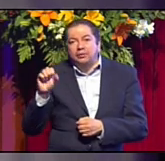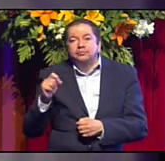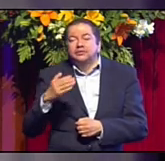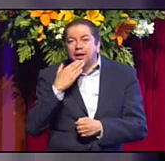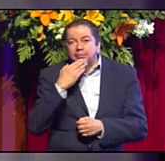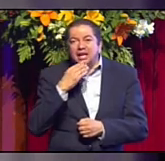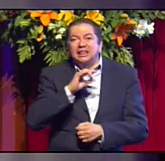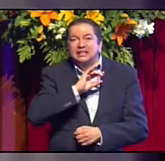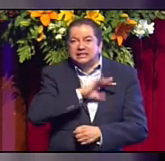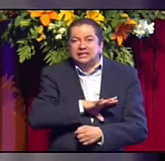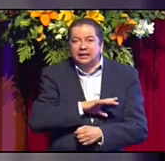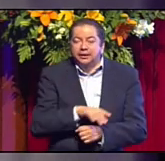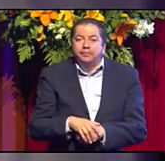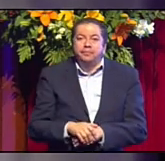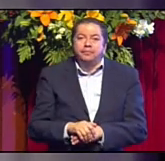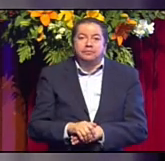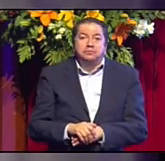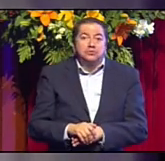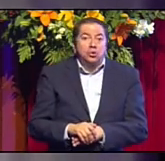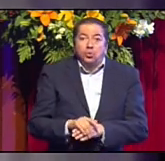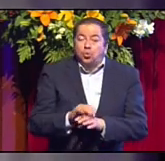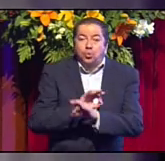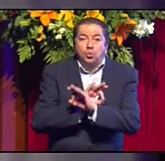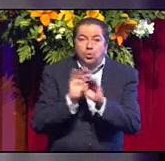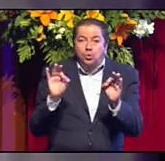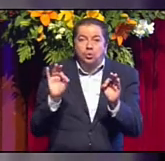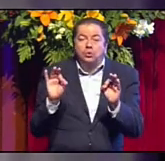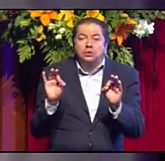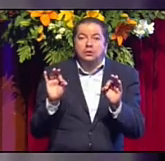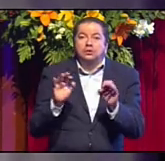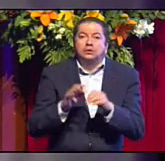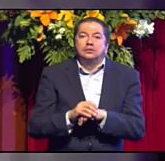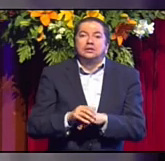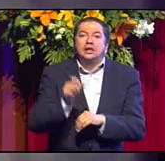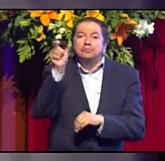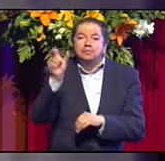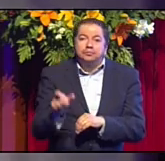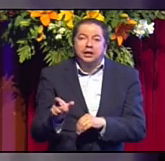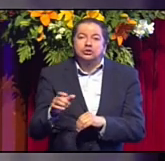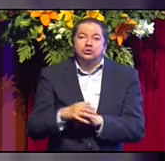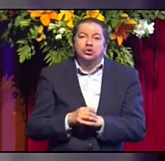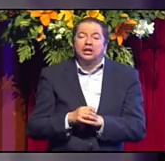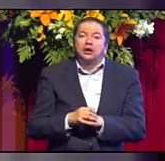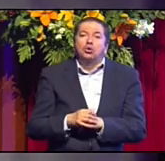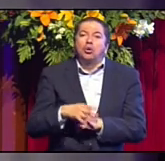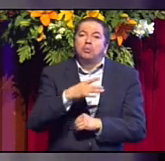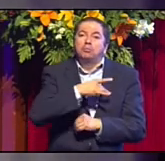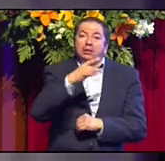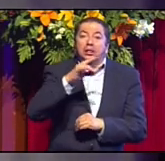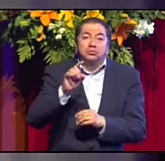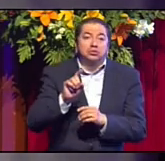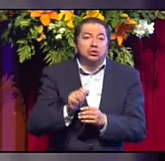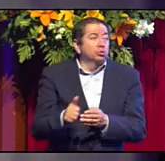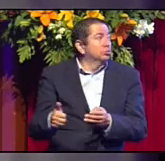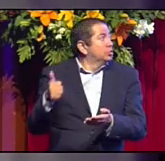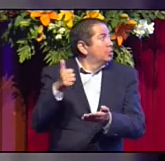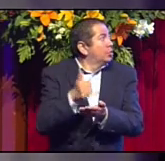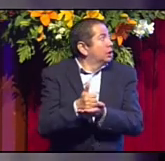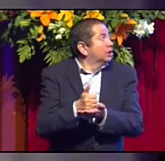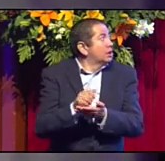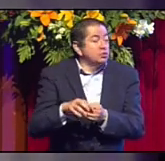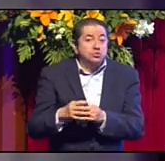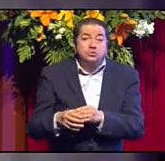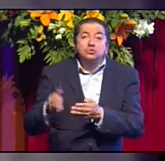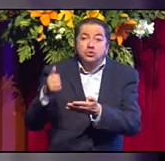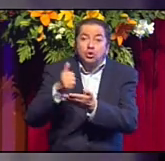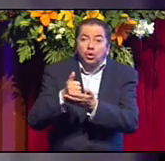distinción. Nunca antes, y eso lo tengo claro, sí, aquella persona que se distinguía se colocaba en la testera. Me pidieron estar